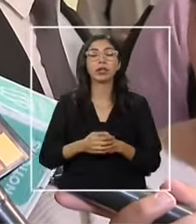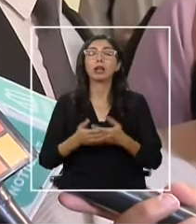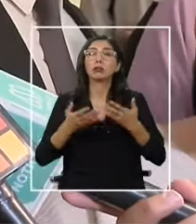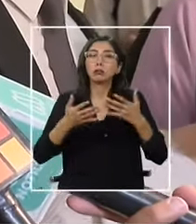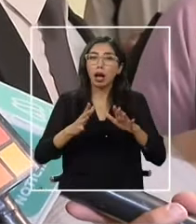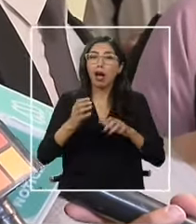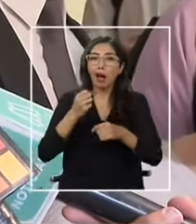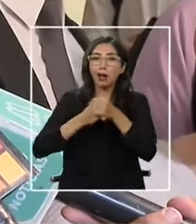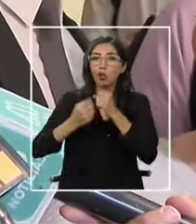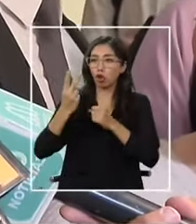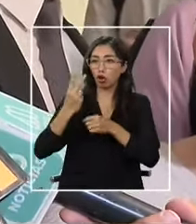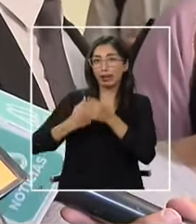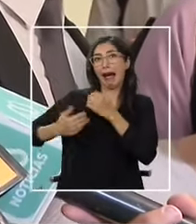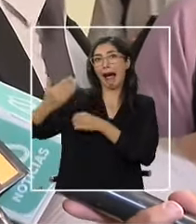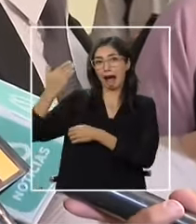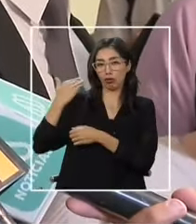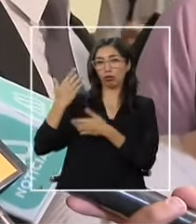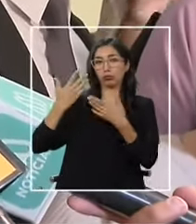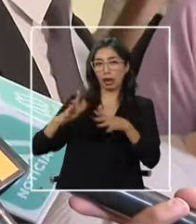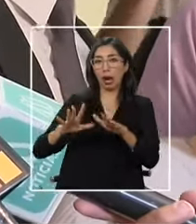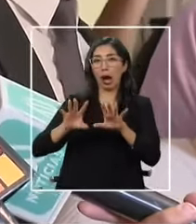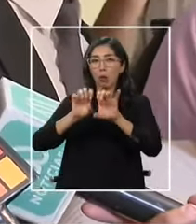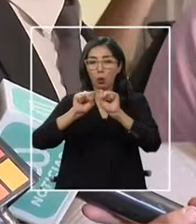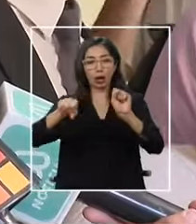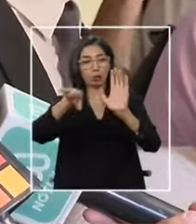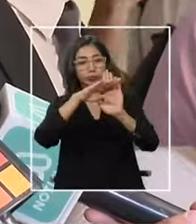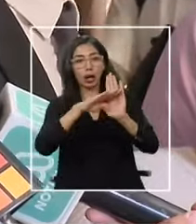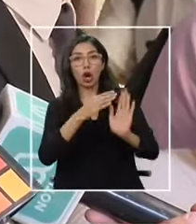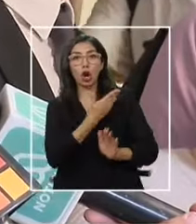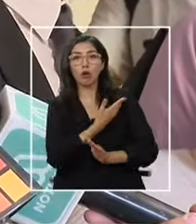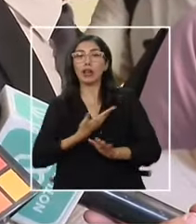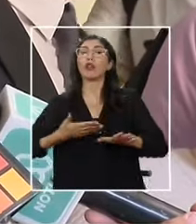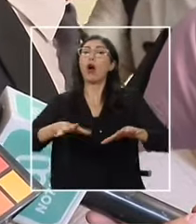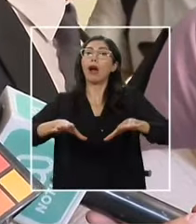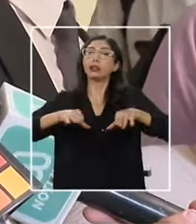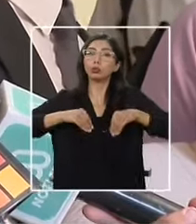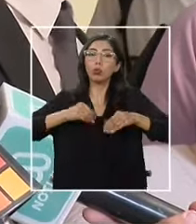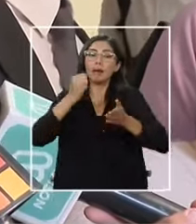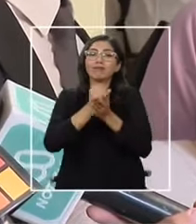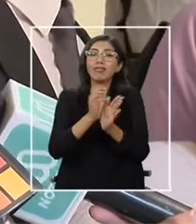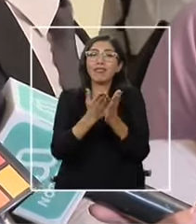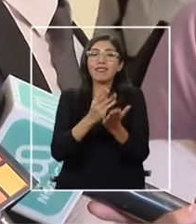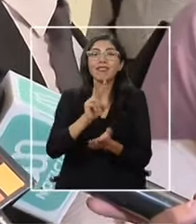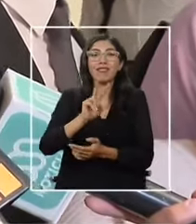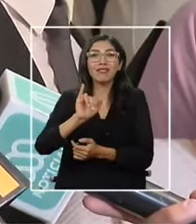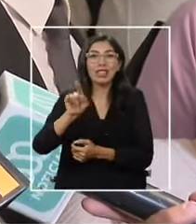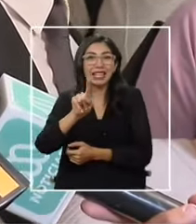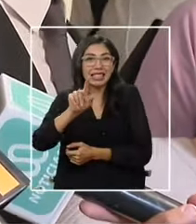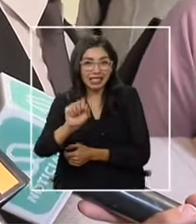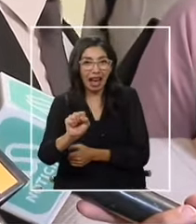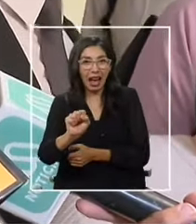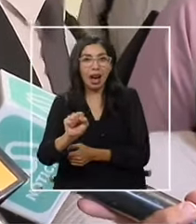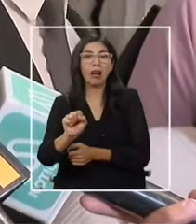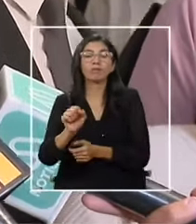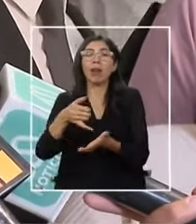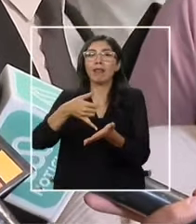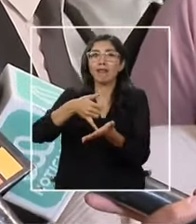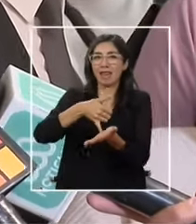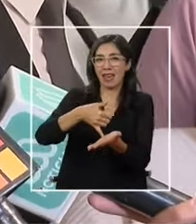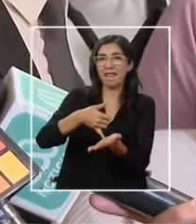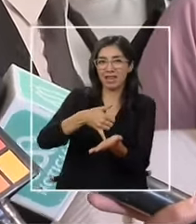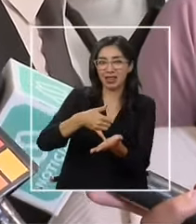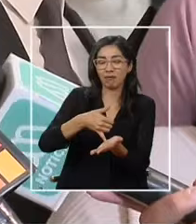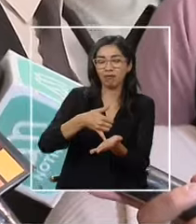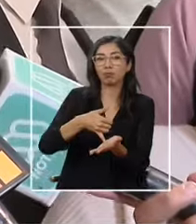definieron el año antepasado y el año pasado, desde que nuestro gobierno asumió que el tema de la visa waiver estaba bastante, débil.